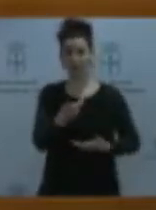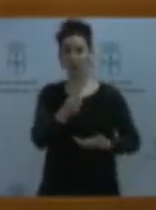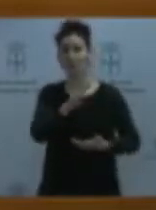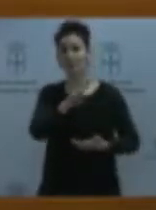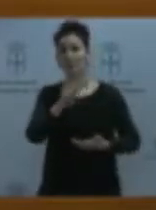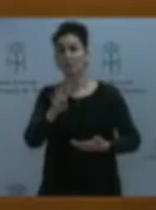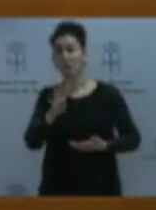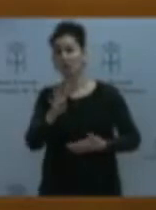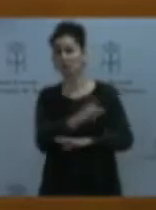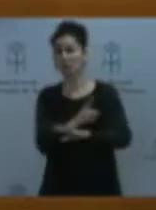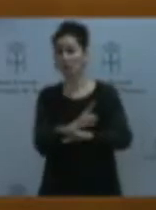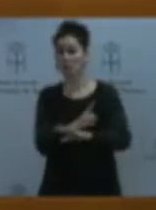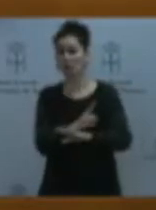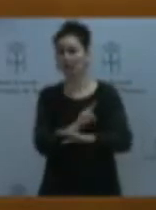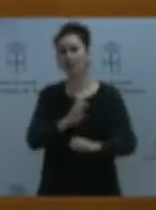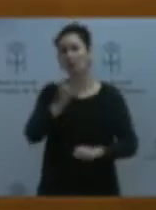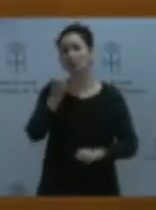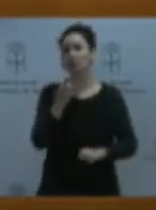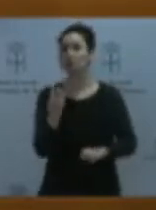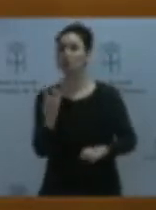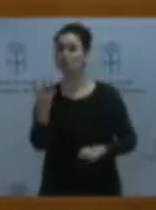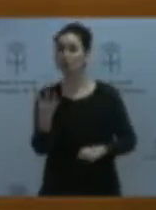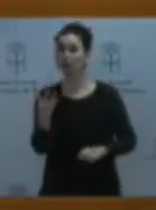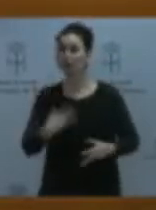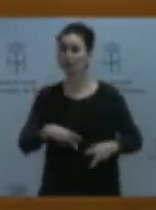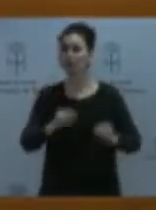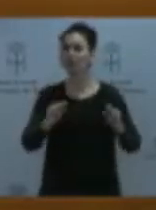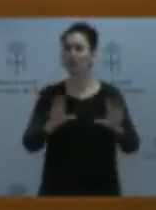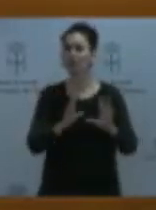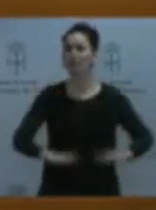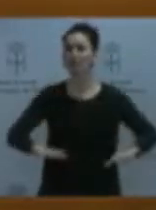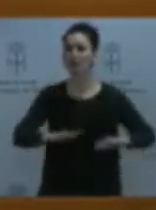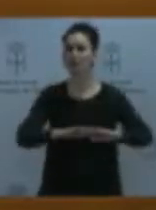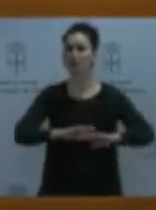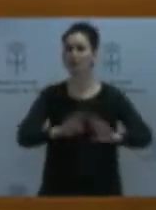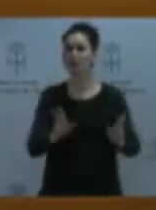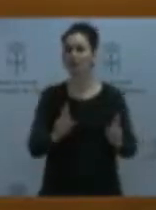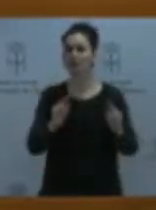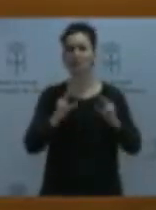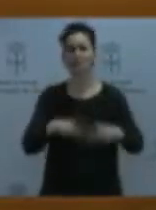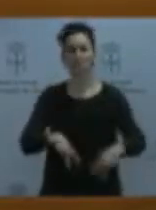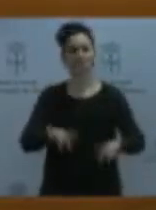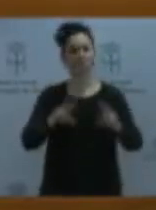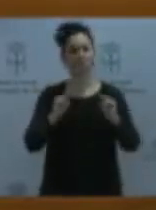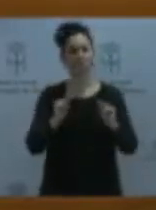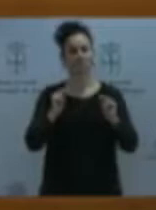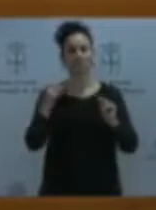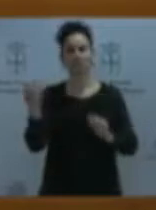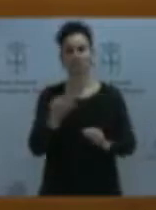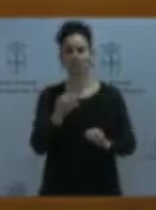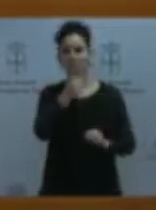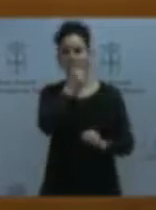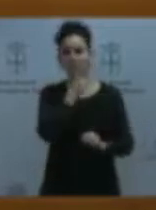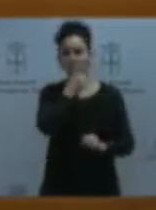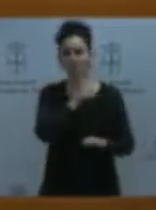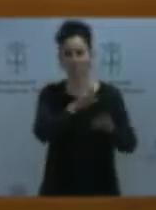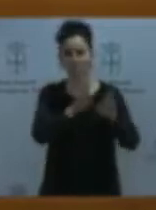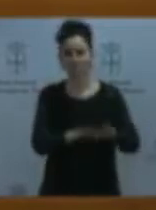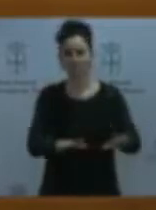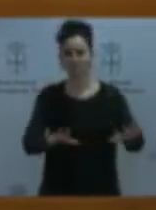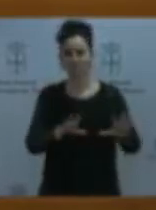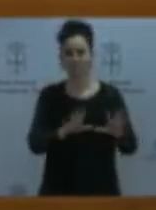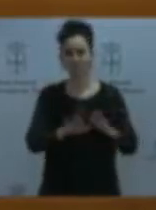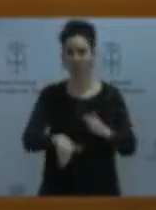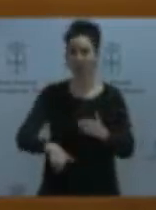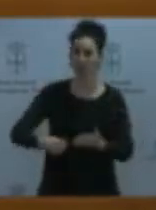que finalizan a las 10 de la noche y se mantengan obligatoriamente a los trabajadores que acaban a las 10 de la noche en las emergencias,